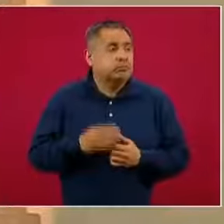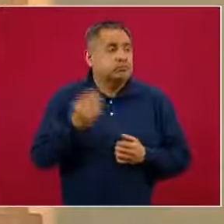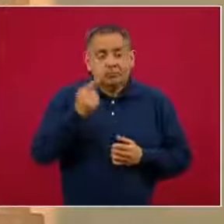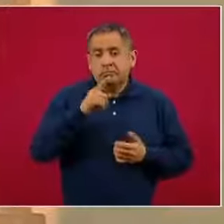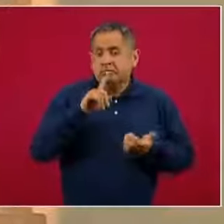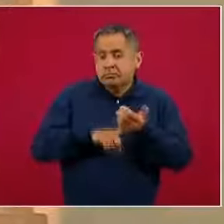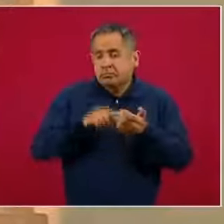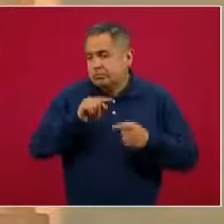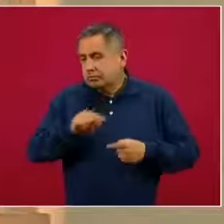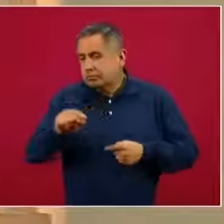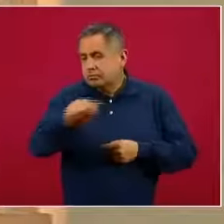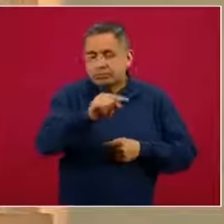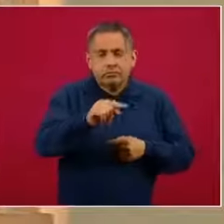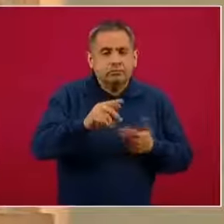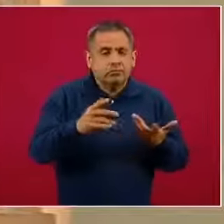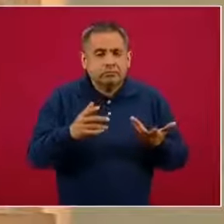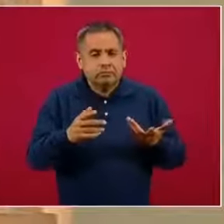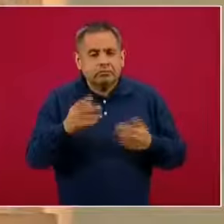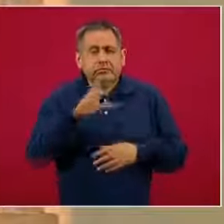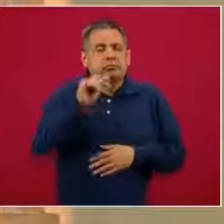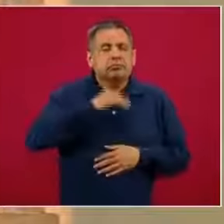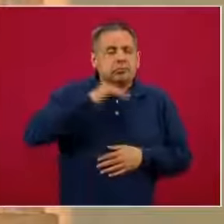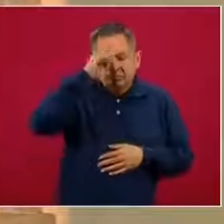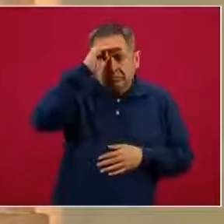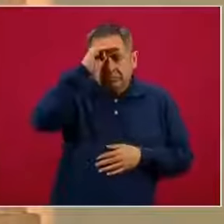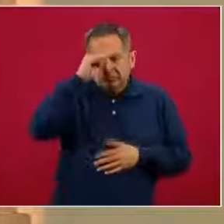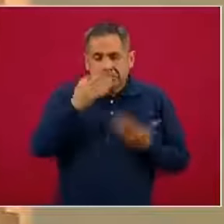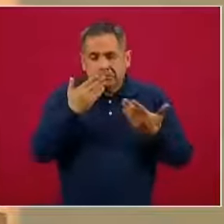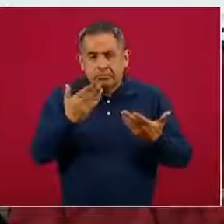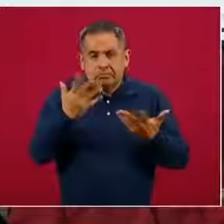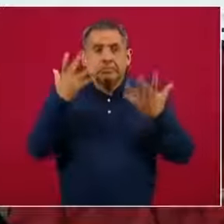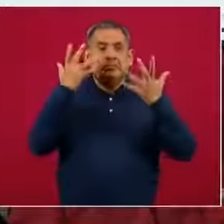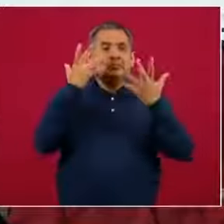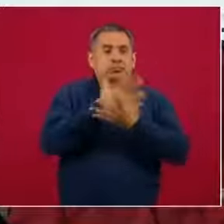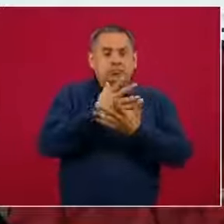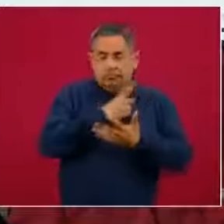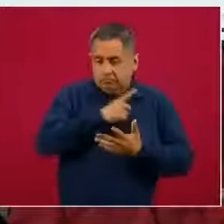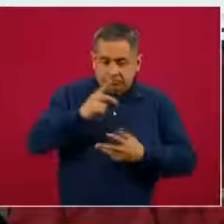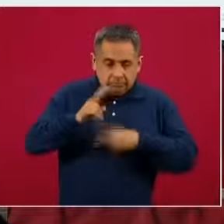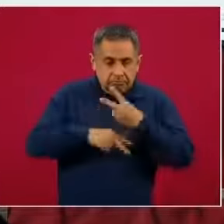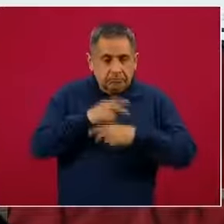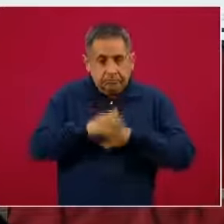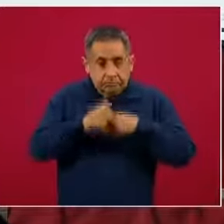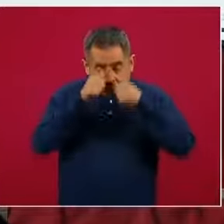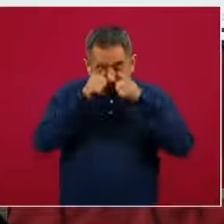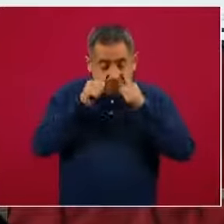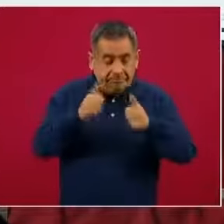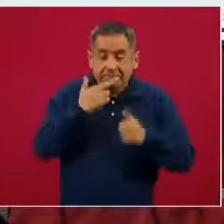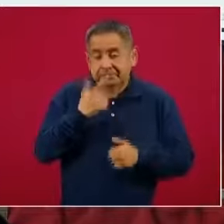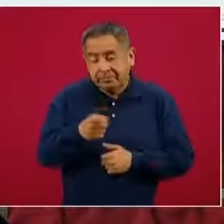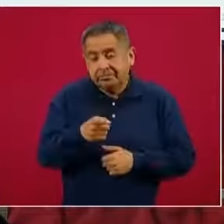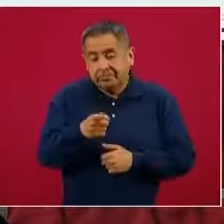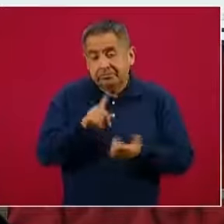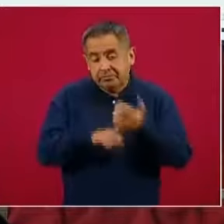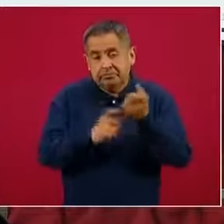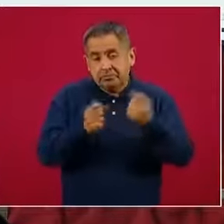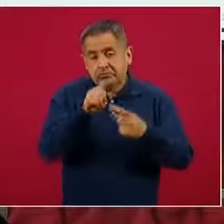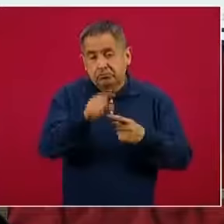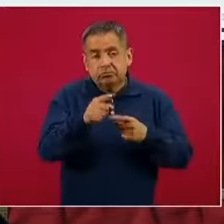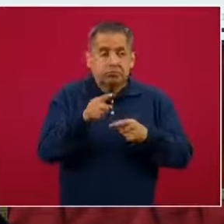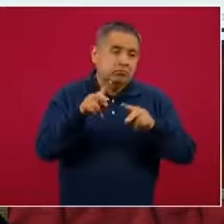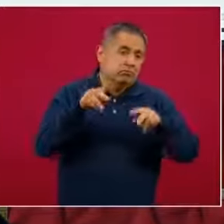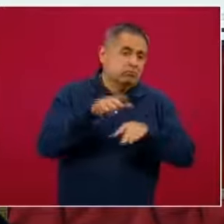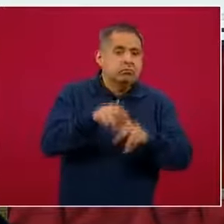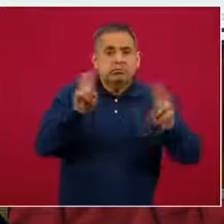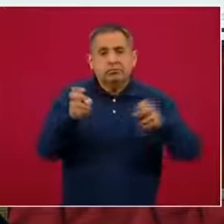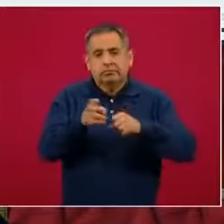áreas que no necesariamente se pensaba que iban a estar atendiendo cosas, aunque sea indirectamente, pero que tienen que ver con el COVID. En